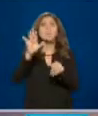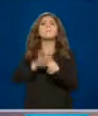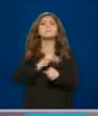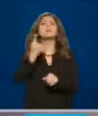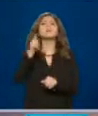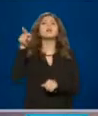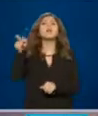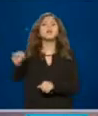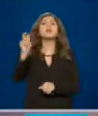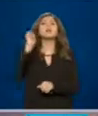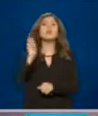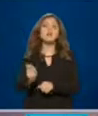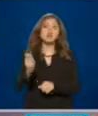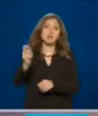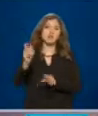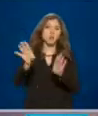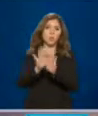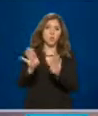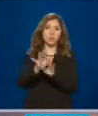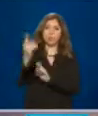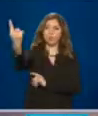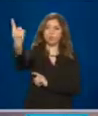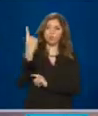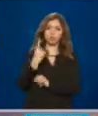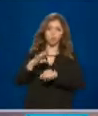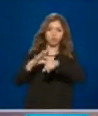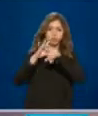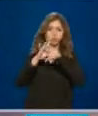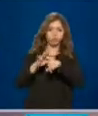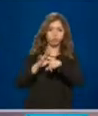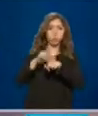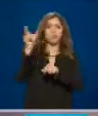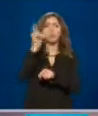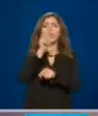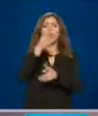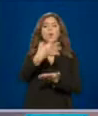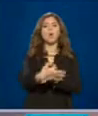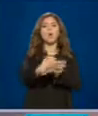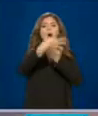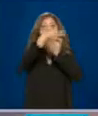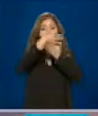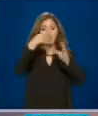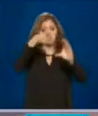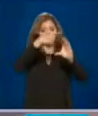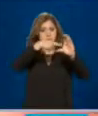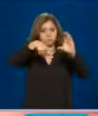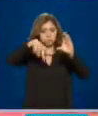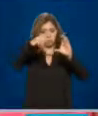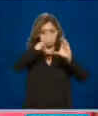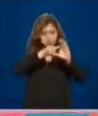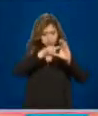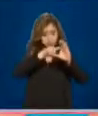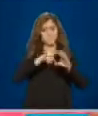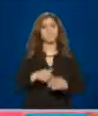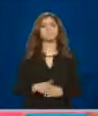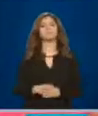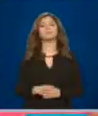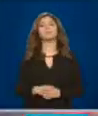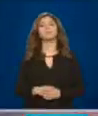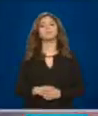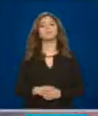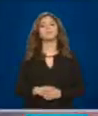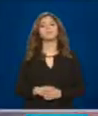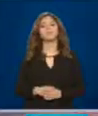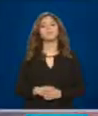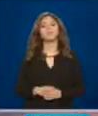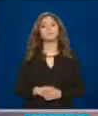dogmas principales es la presencia real de Cristo en la Eucaristía, es decir, en la hostia de la comunión. Y esto